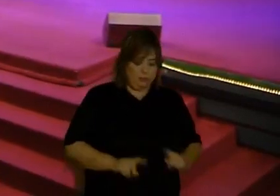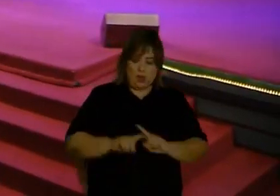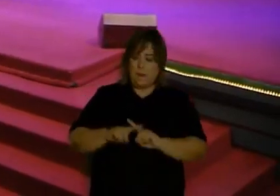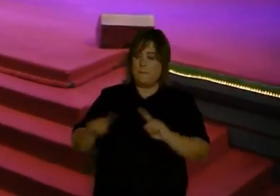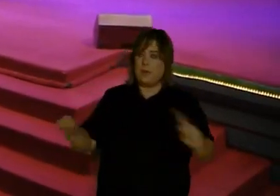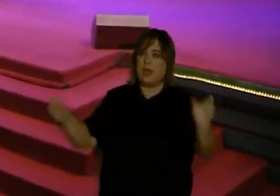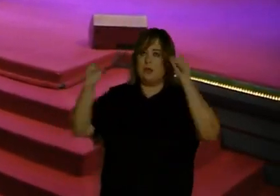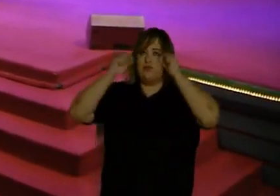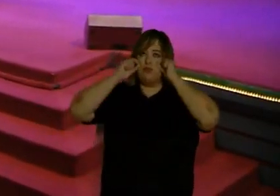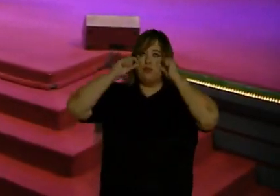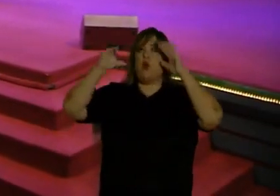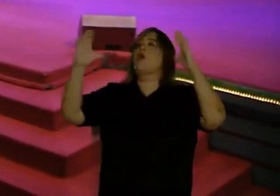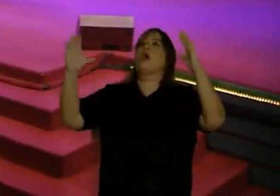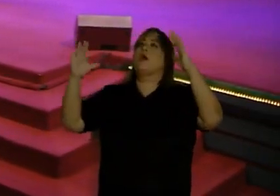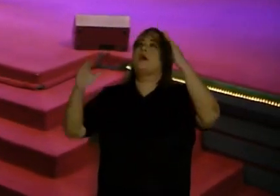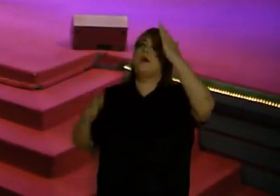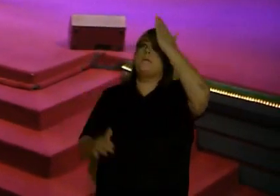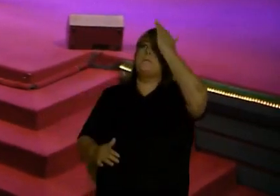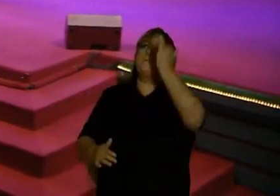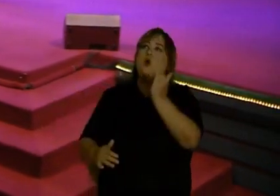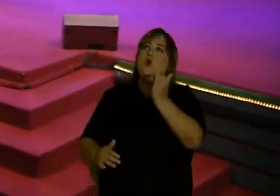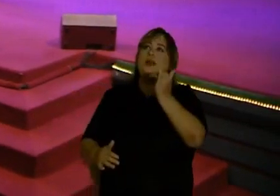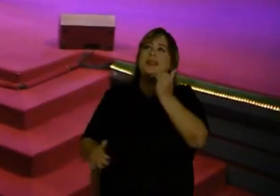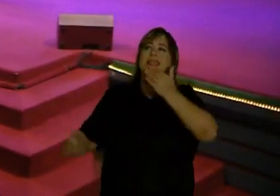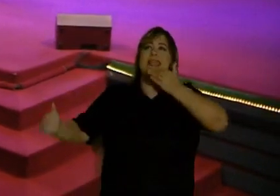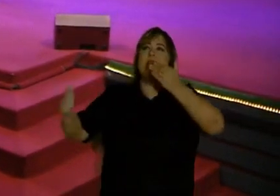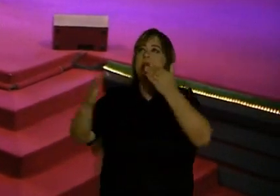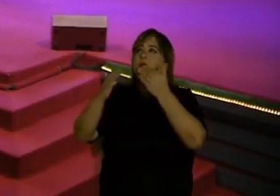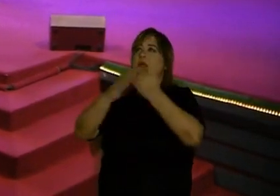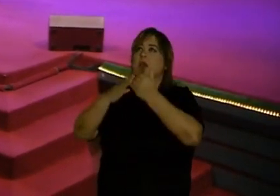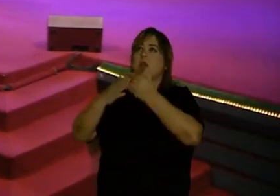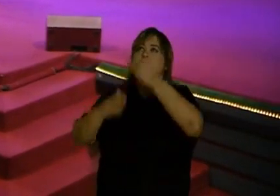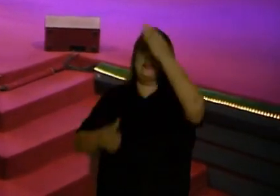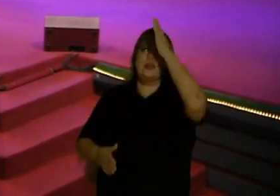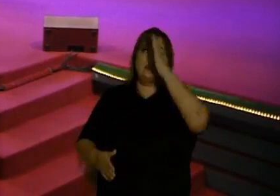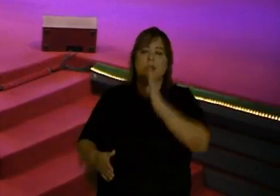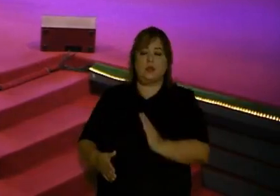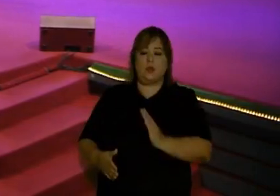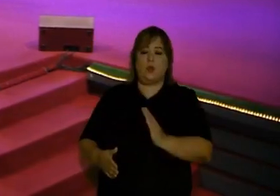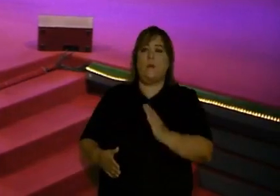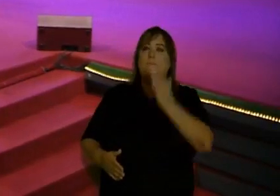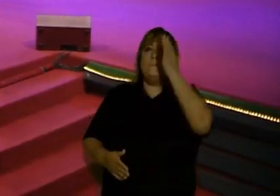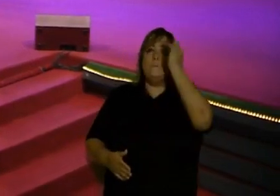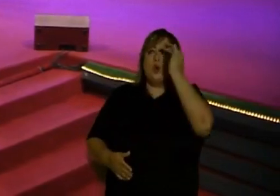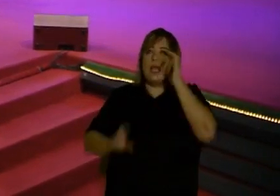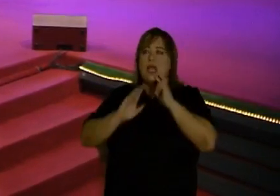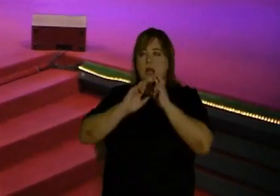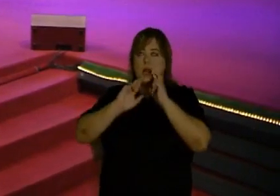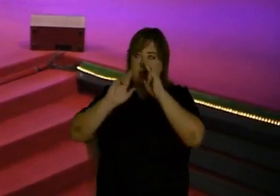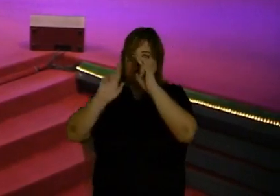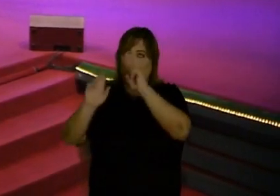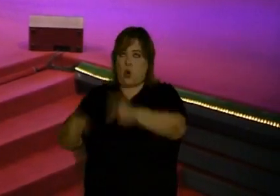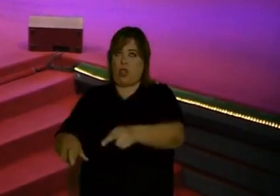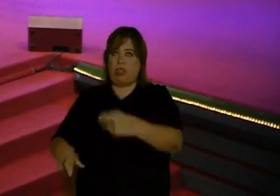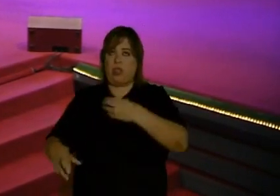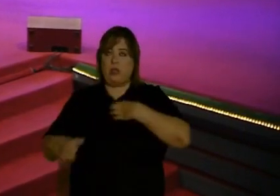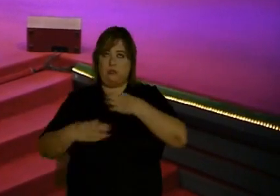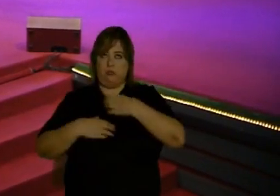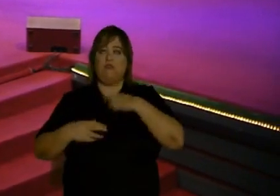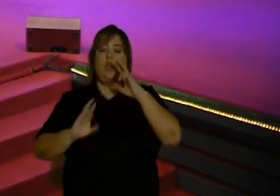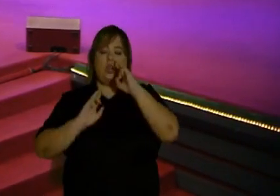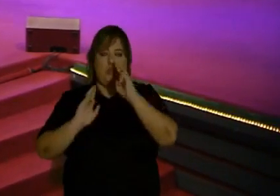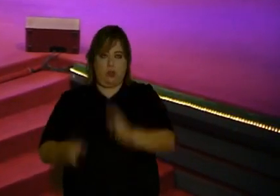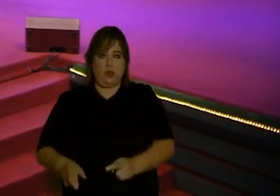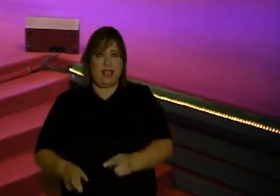del Dios que estás a punto de ver hacer algo extraordinario. Asómbrate que hay respuesta para tu petición. Asómbrate del bien